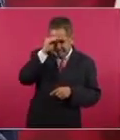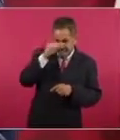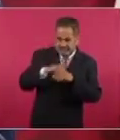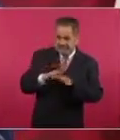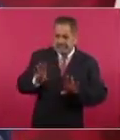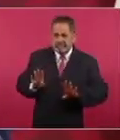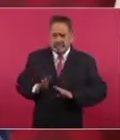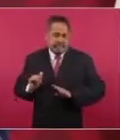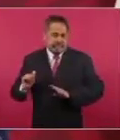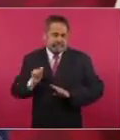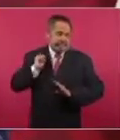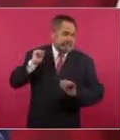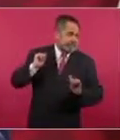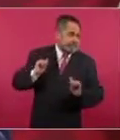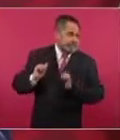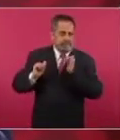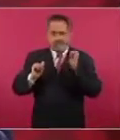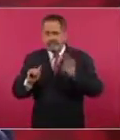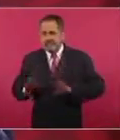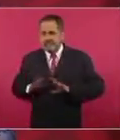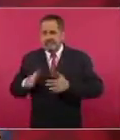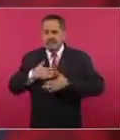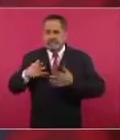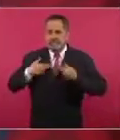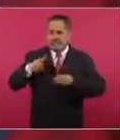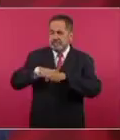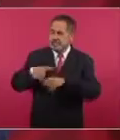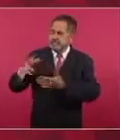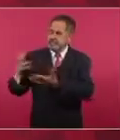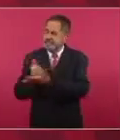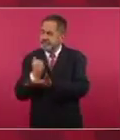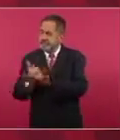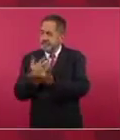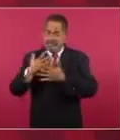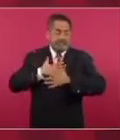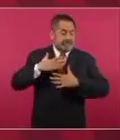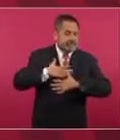en beneficiarse en lo personal o en beneficiar